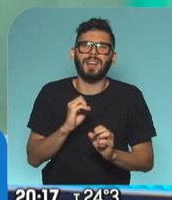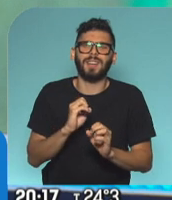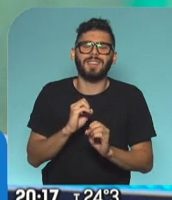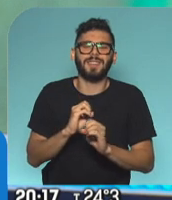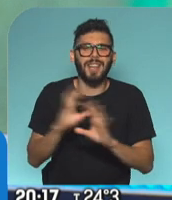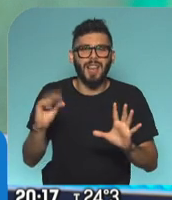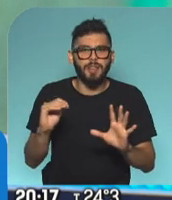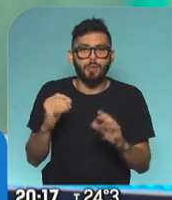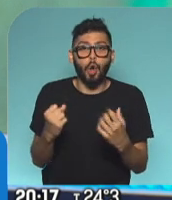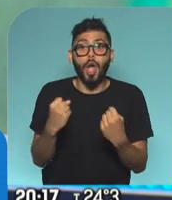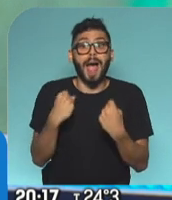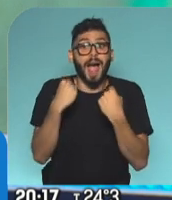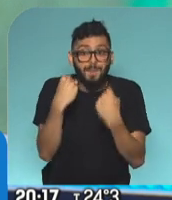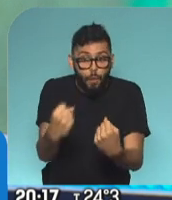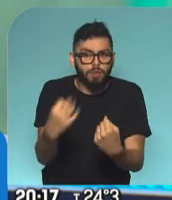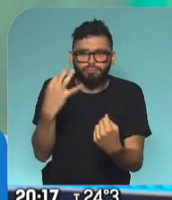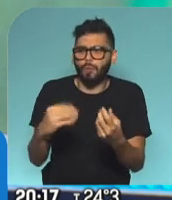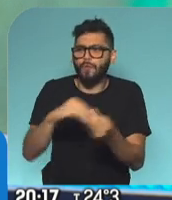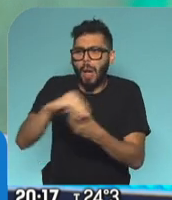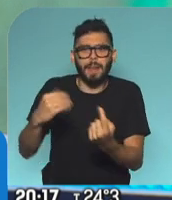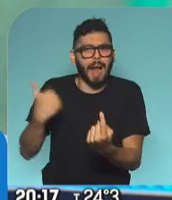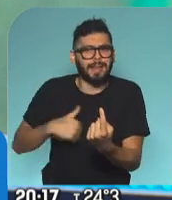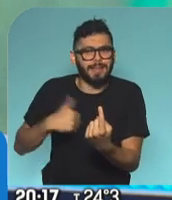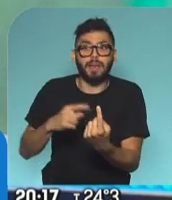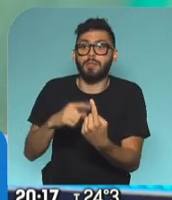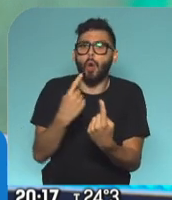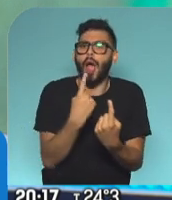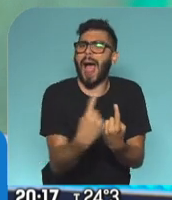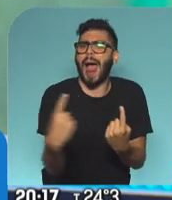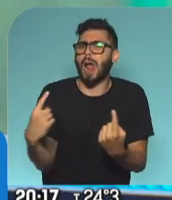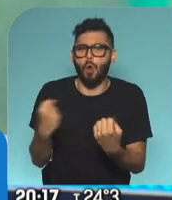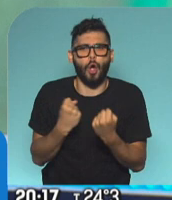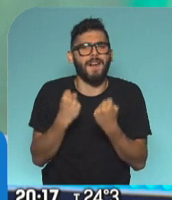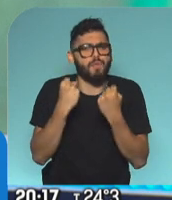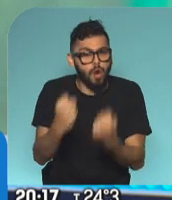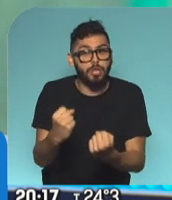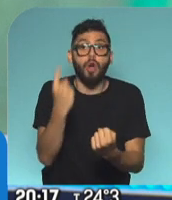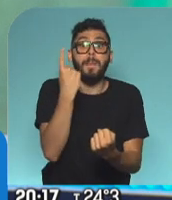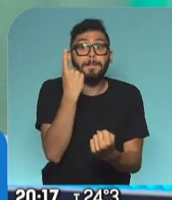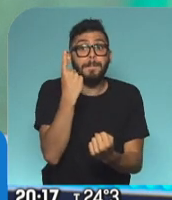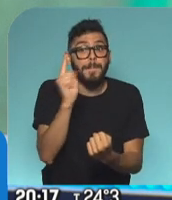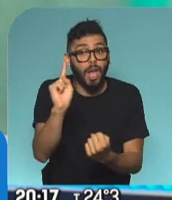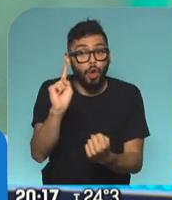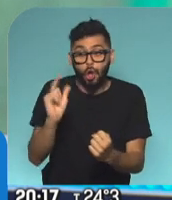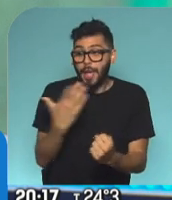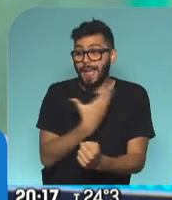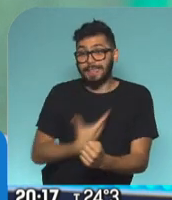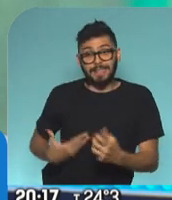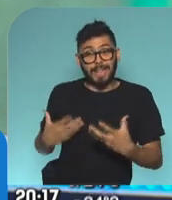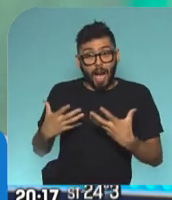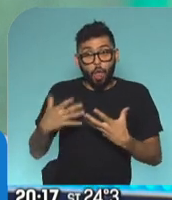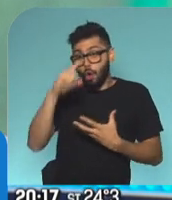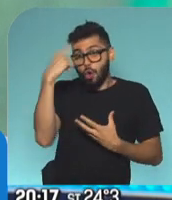es personal es de las familias argentinas de esta esfuerzo desde cada ciudadano y cada ciudadana sin embargo cuando hay un estado que genera